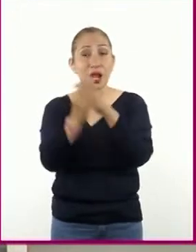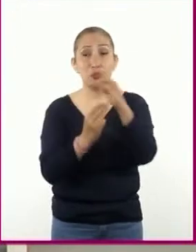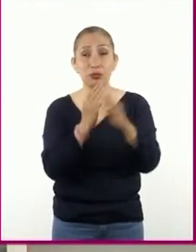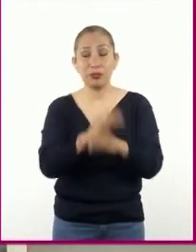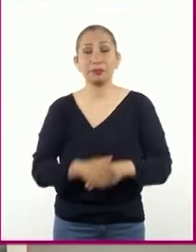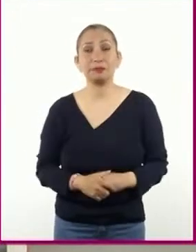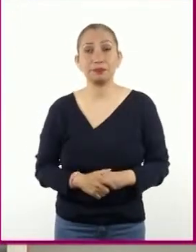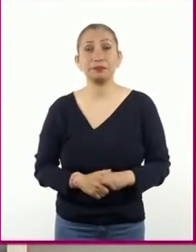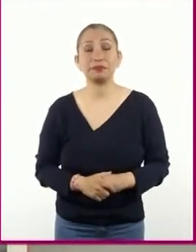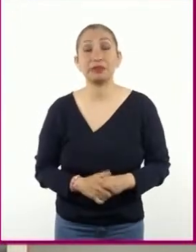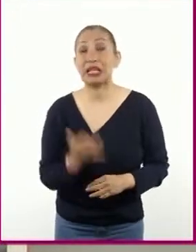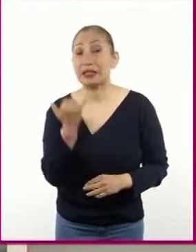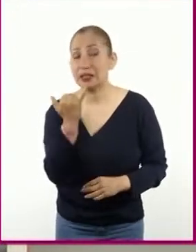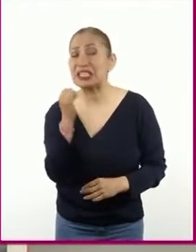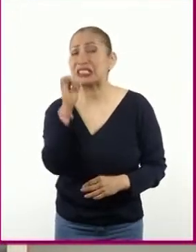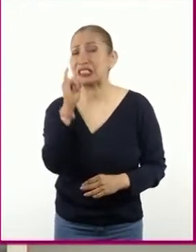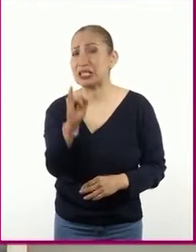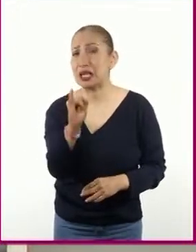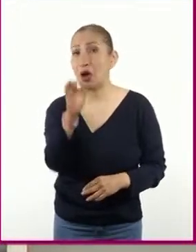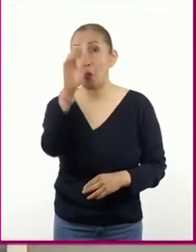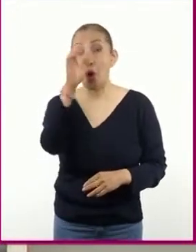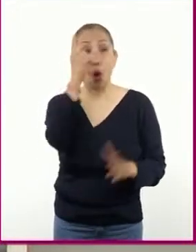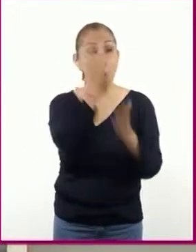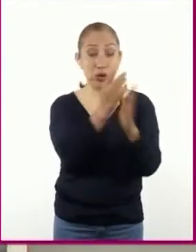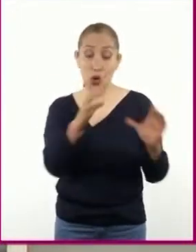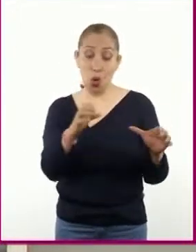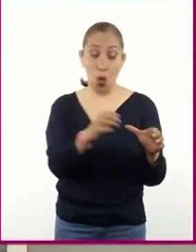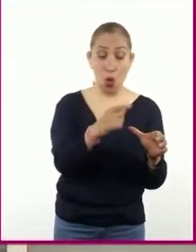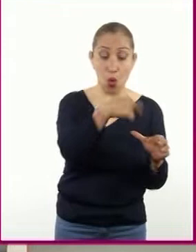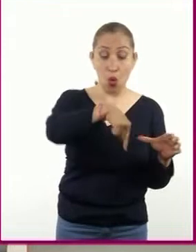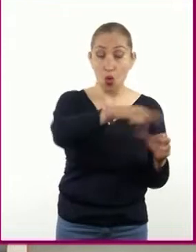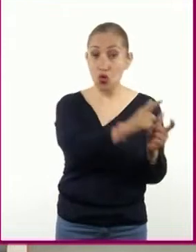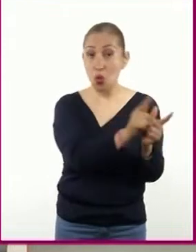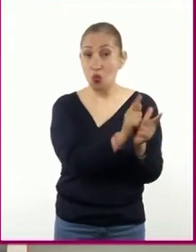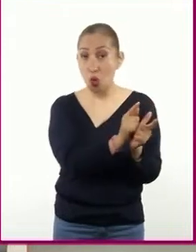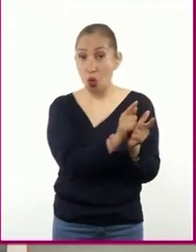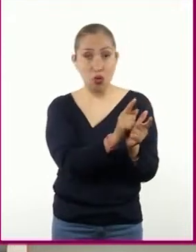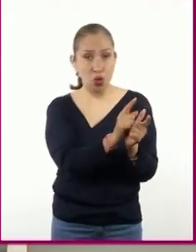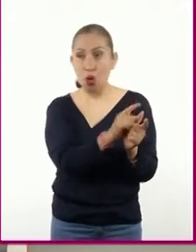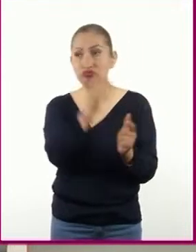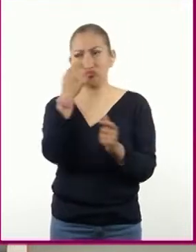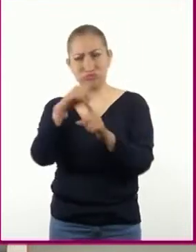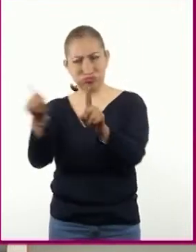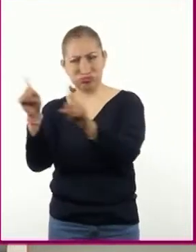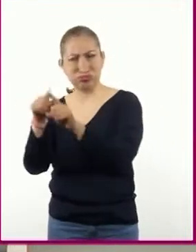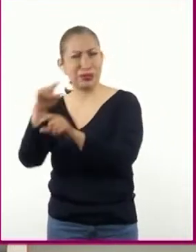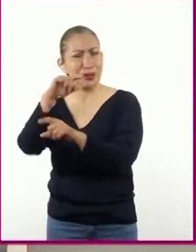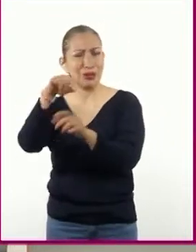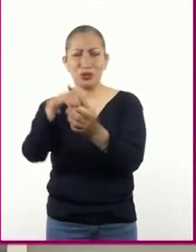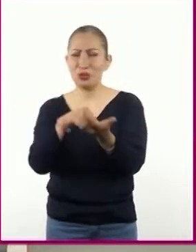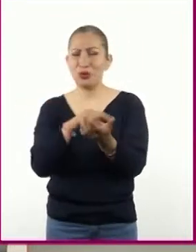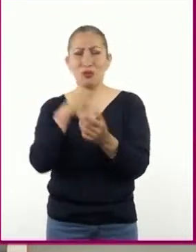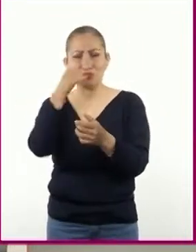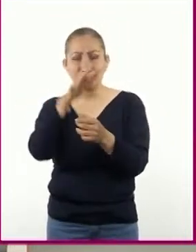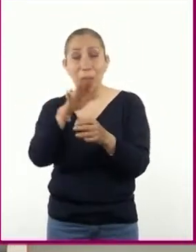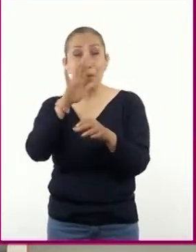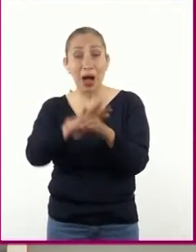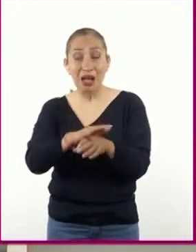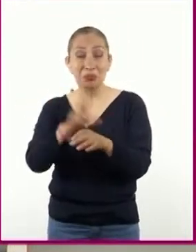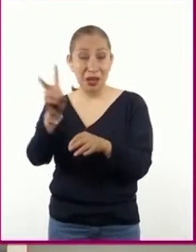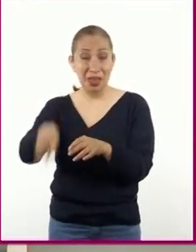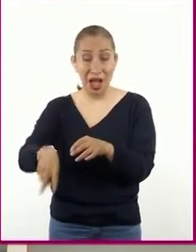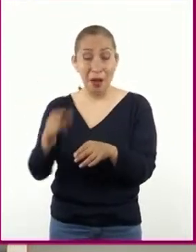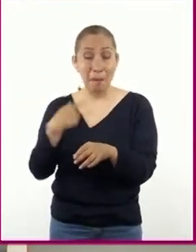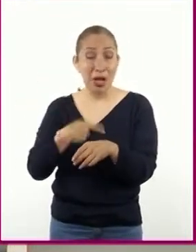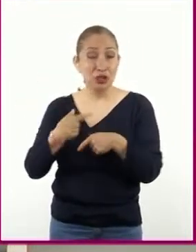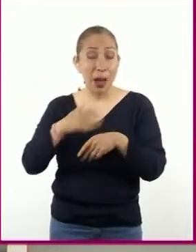mundo. Y, aunque no es restrictivo de una clase social en específico, es un hecho que los sectores más pobres de la